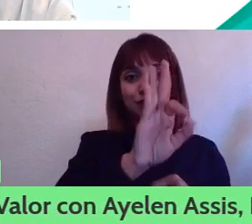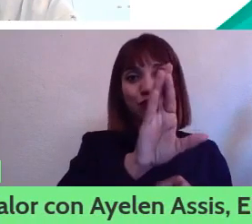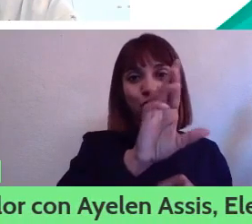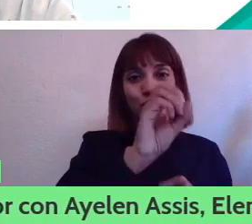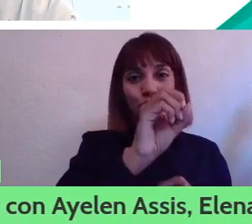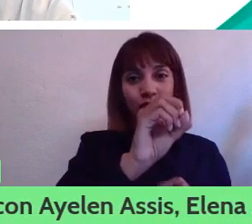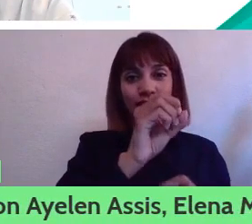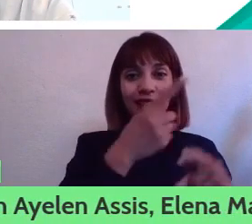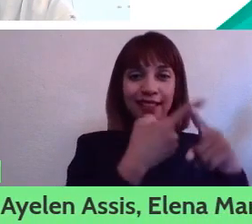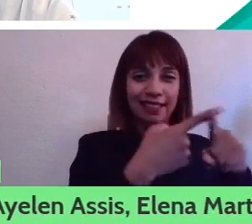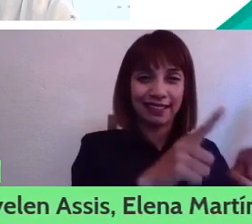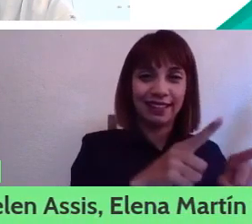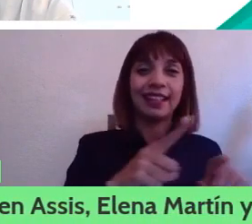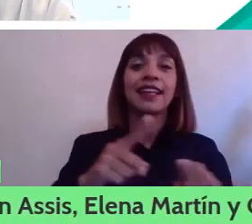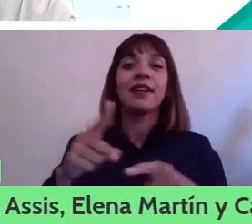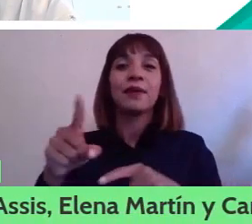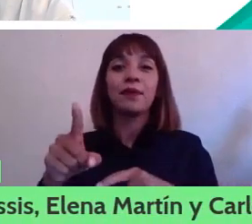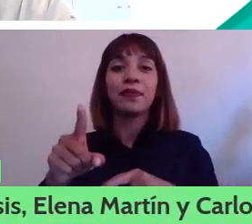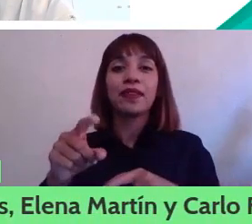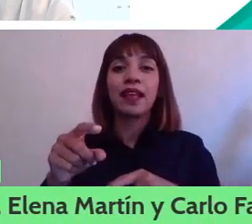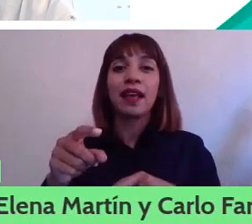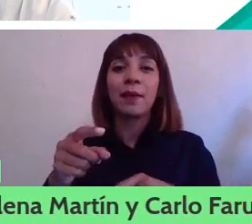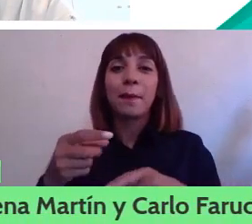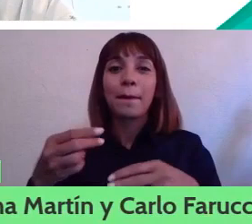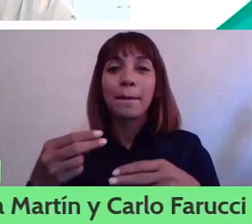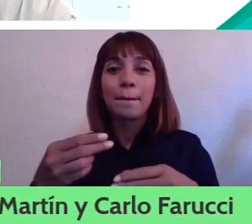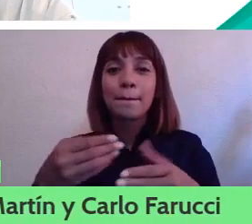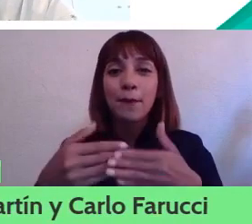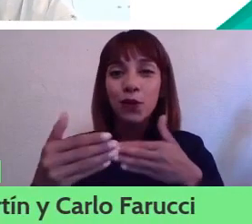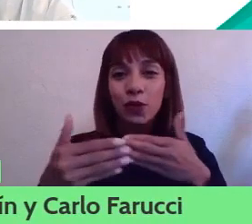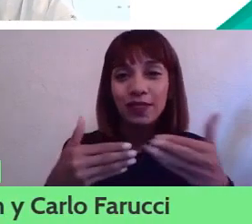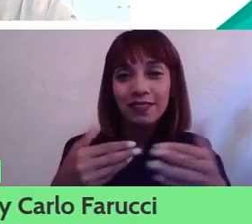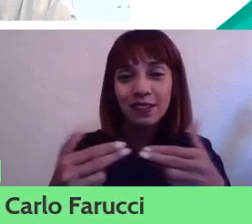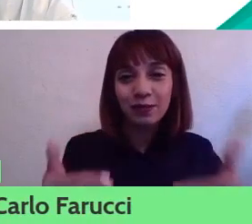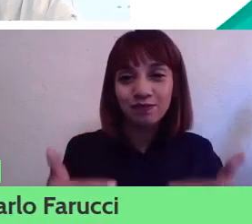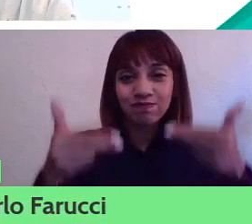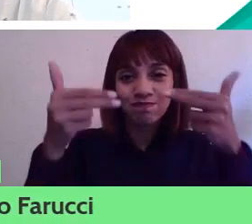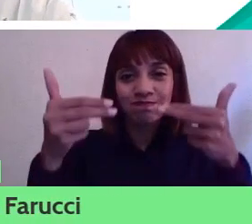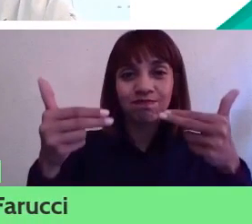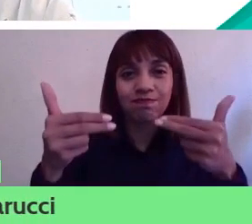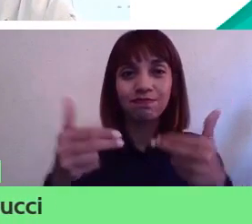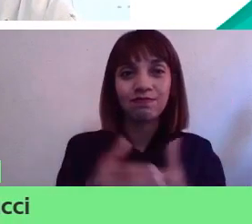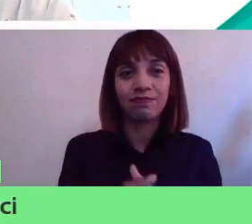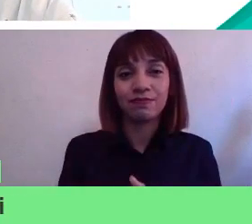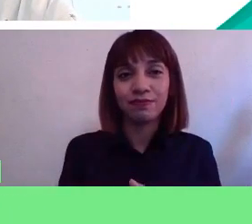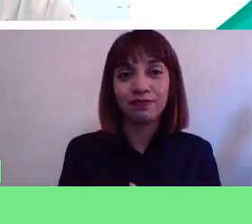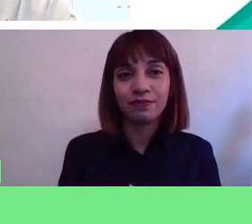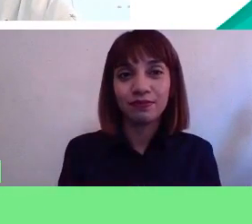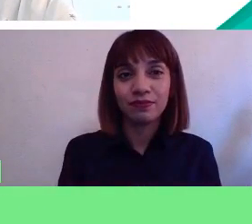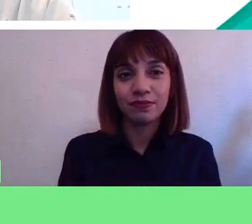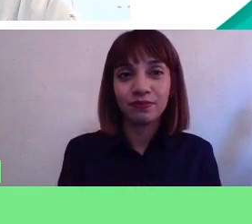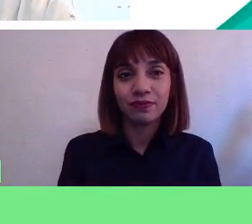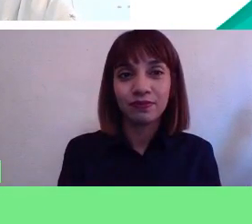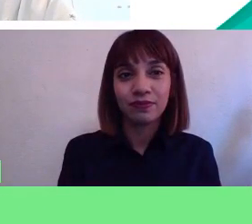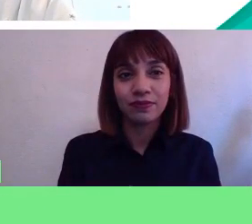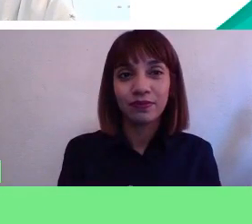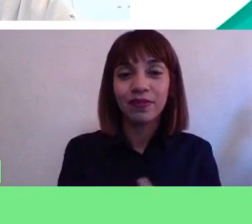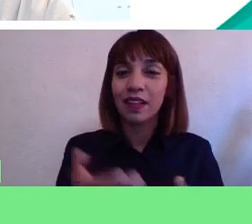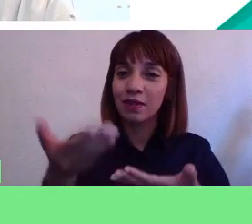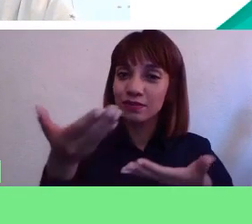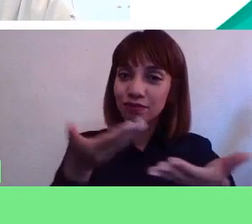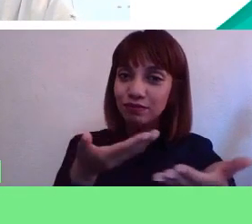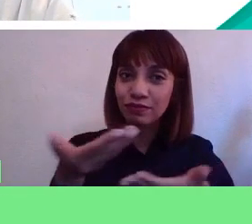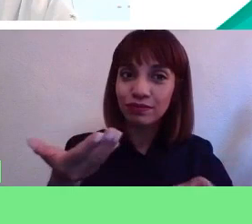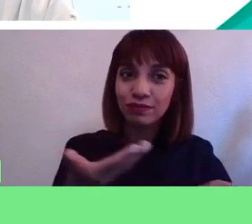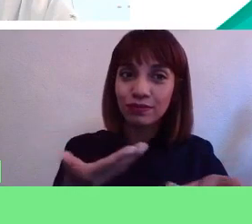de negocio que nos apasiona y que yo digo que es el origen de las empresas B, que es el modelo de cooperación, ¿no?